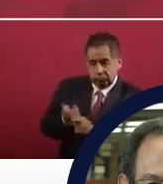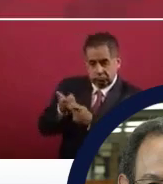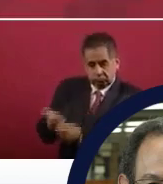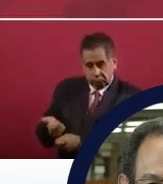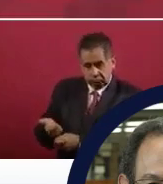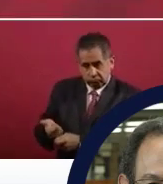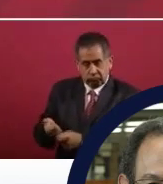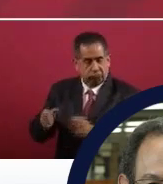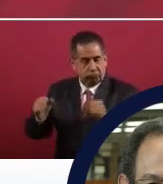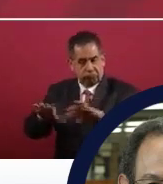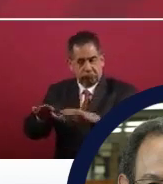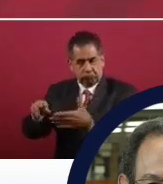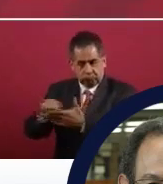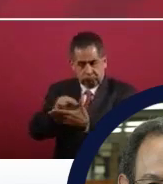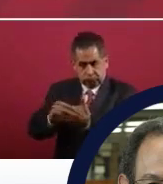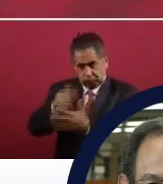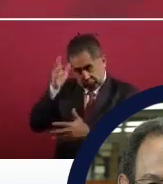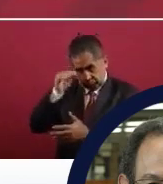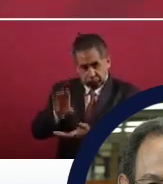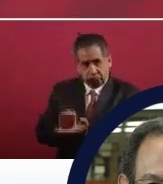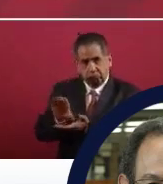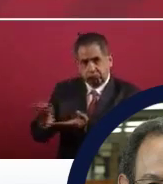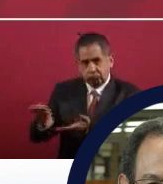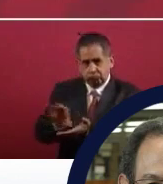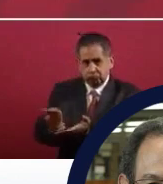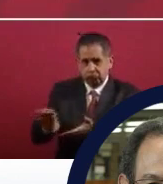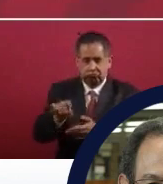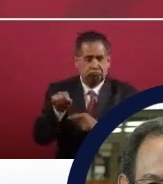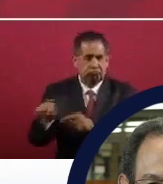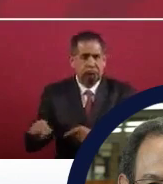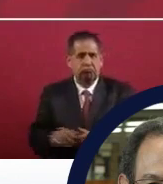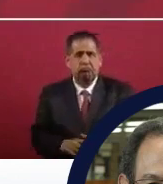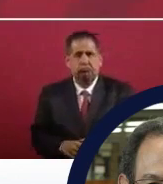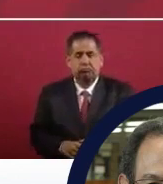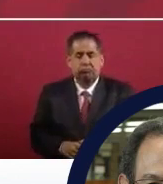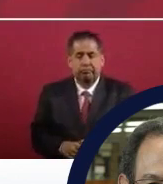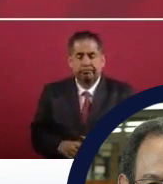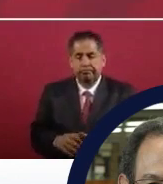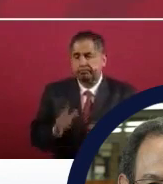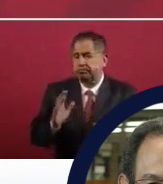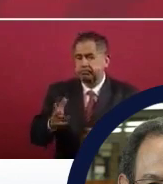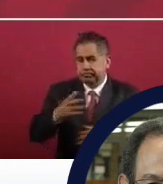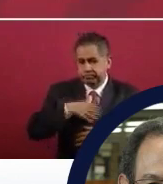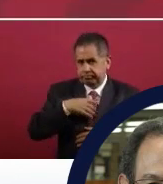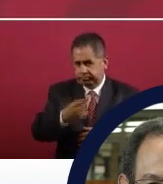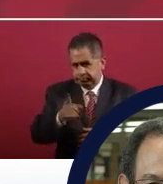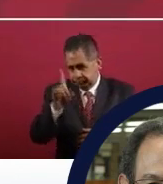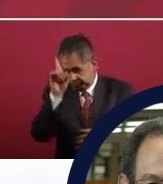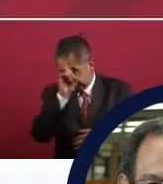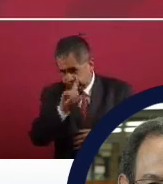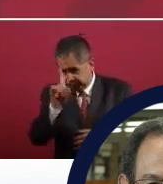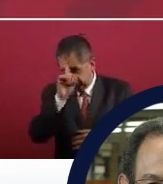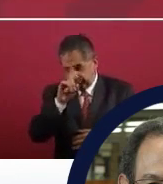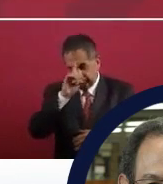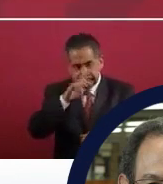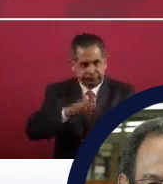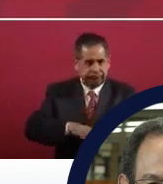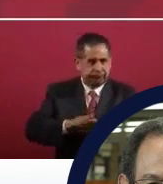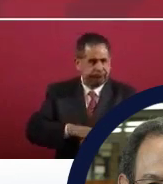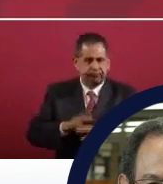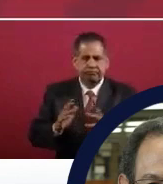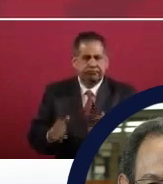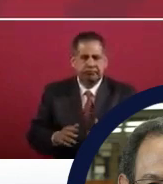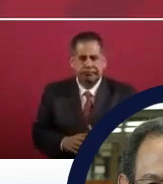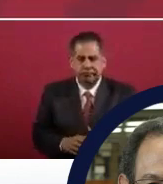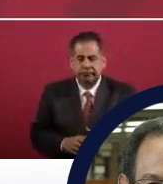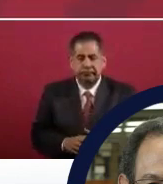esa es la fuerza. Uno no puede descalificar a una víctima porque fue sicario o es sicario.